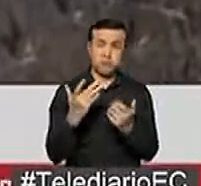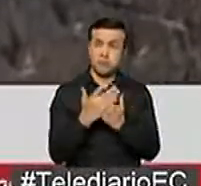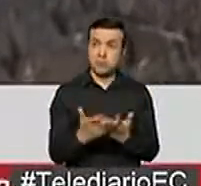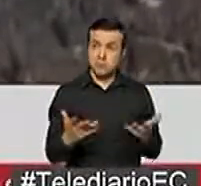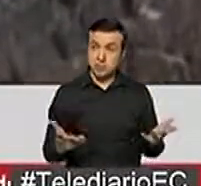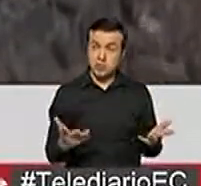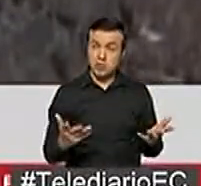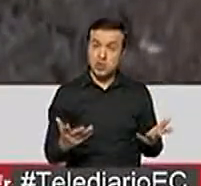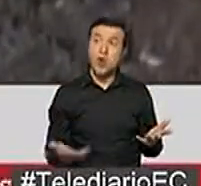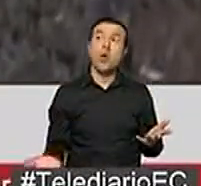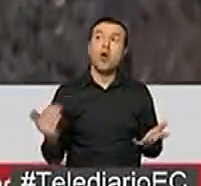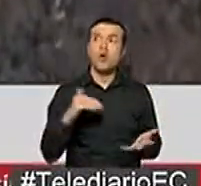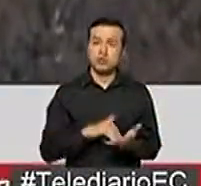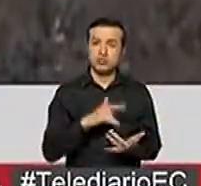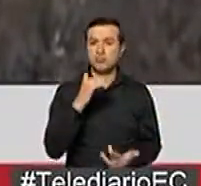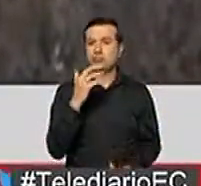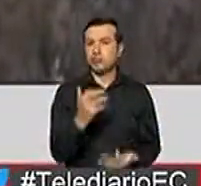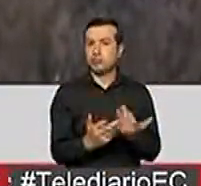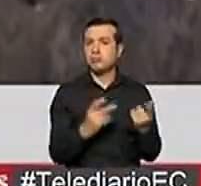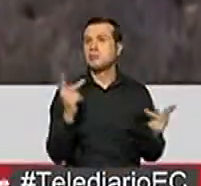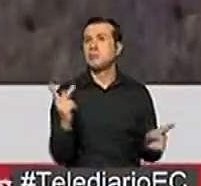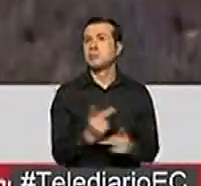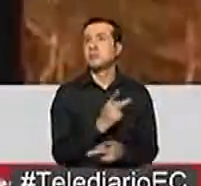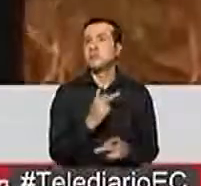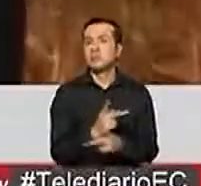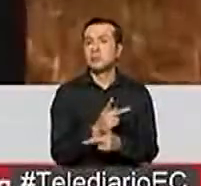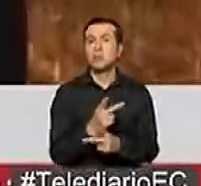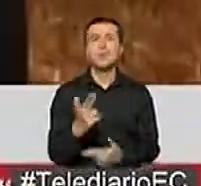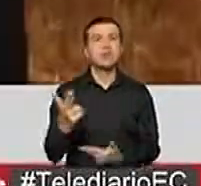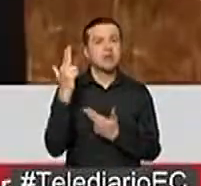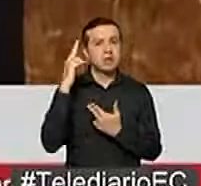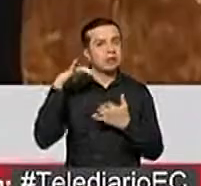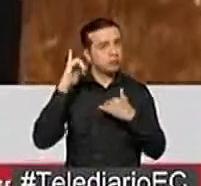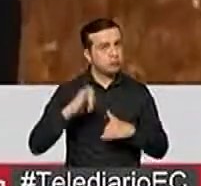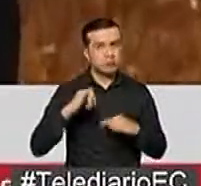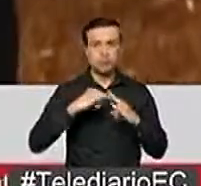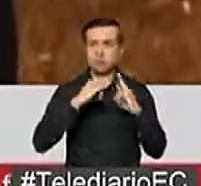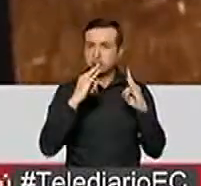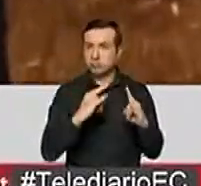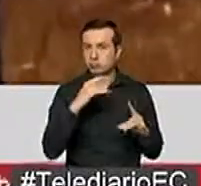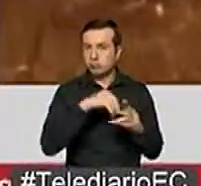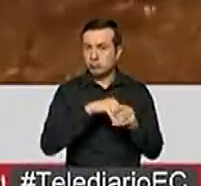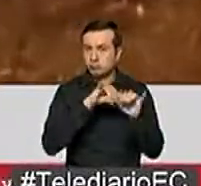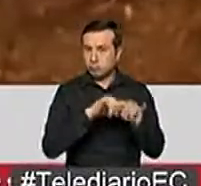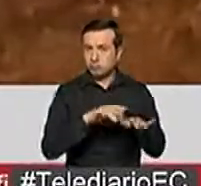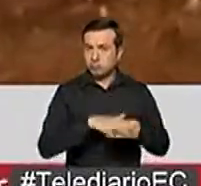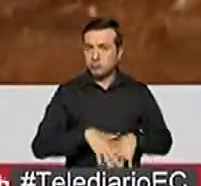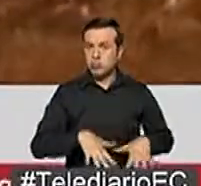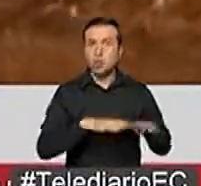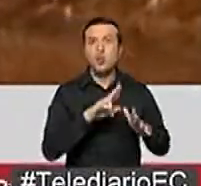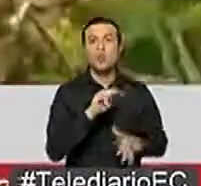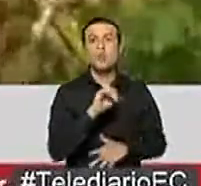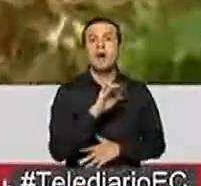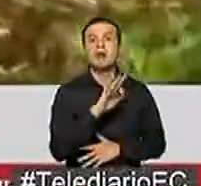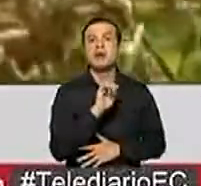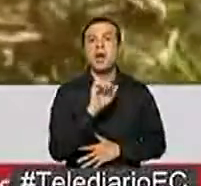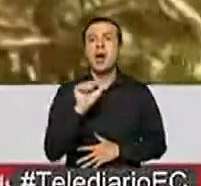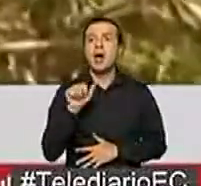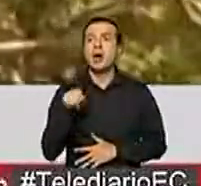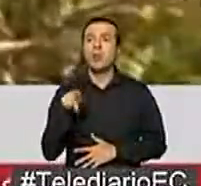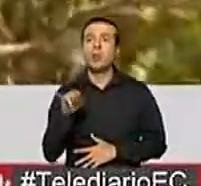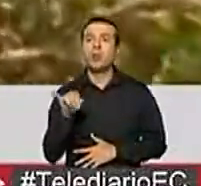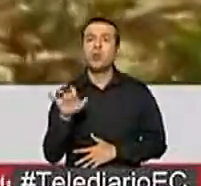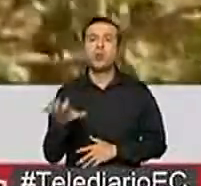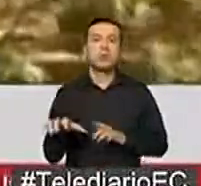puede volver en cualquier instante y por ello los uniformados siguen acampando en las localidades de Humaita y Apuí para